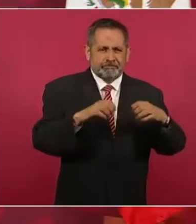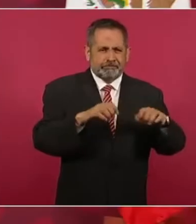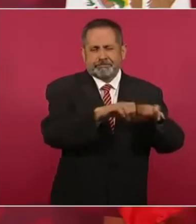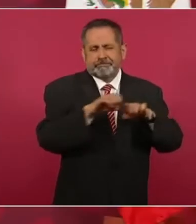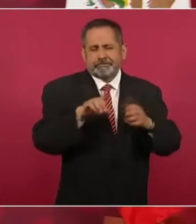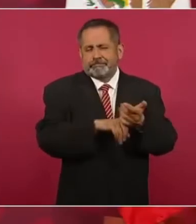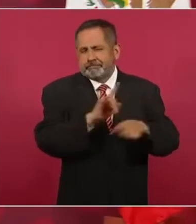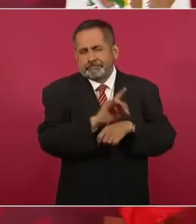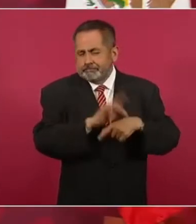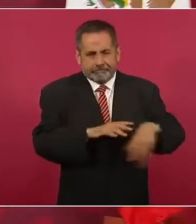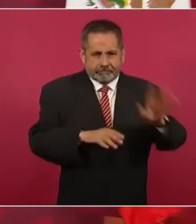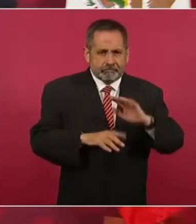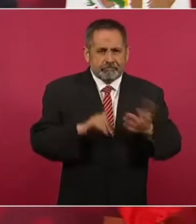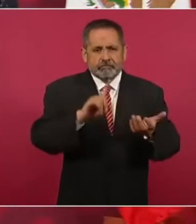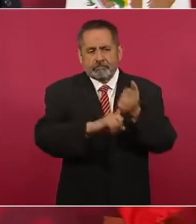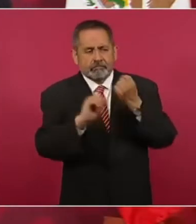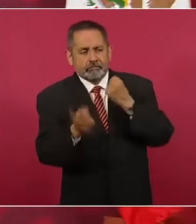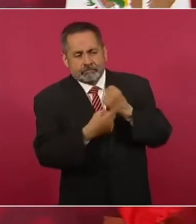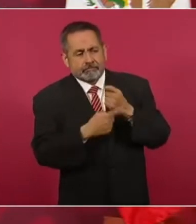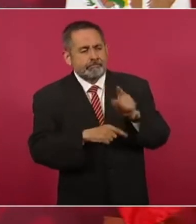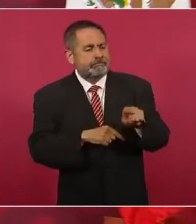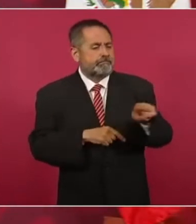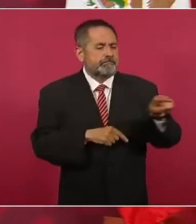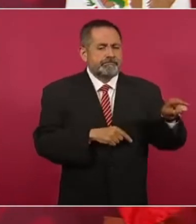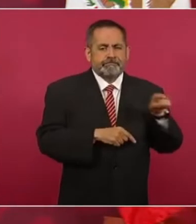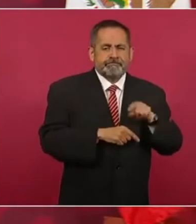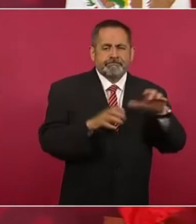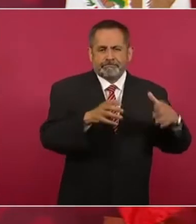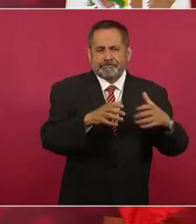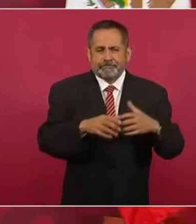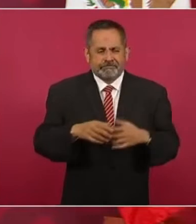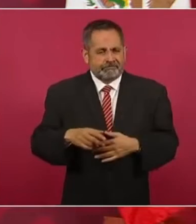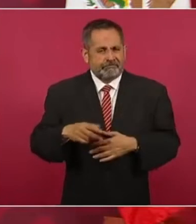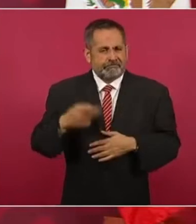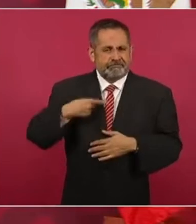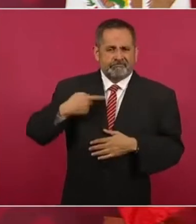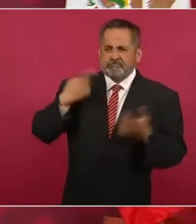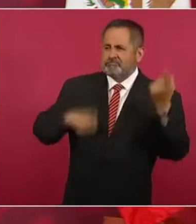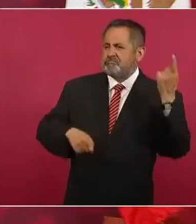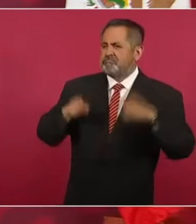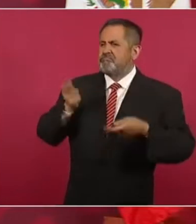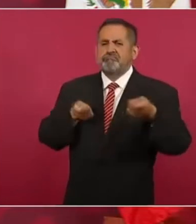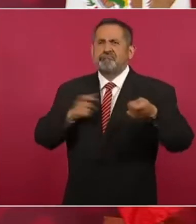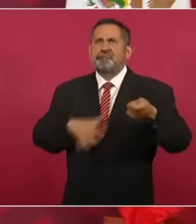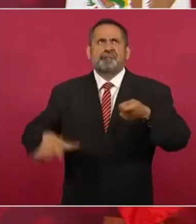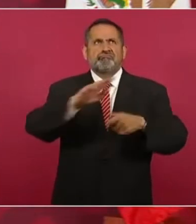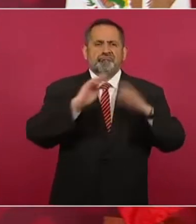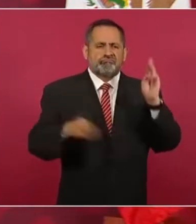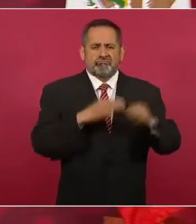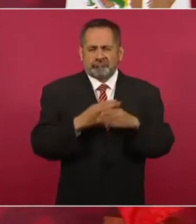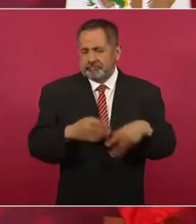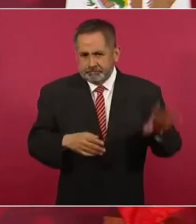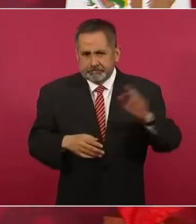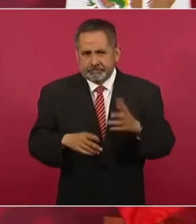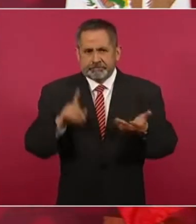fachada. Detrás de esas empresas están los que verdaderamente mandan en el mundo,